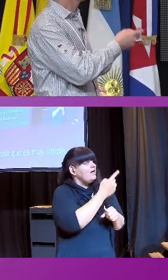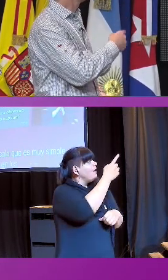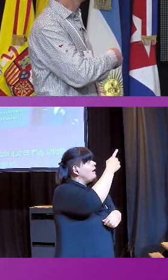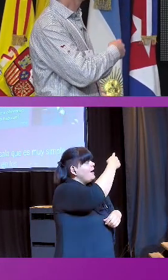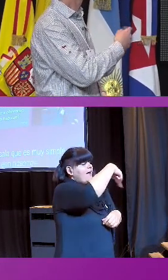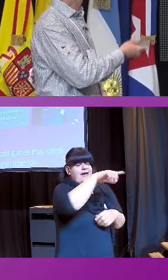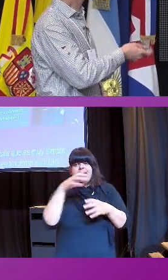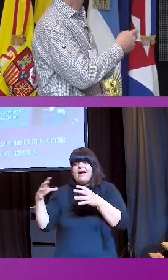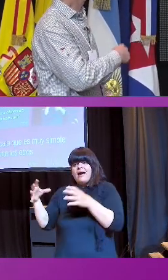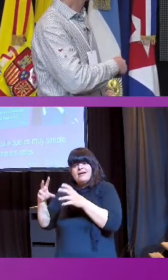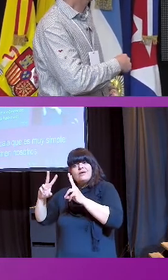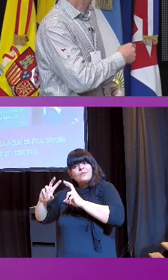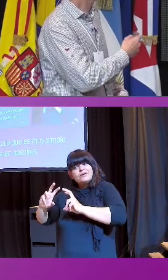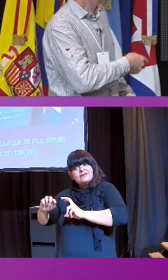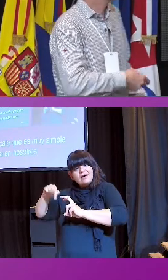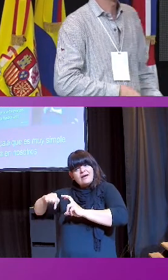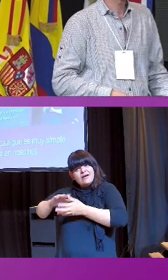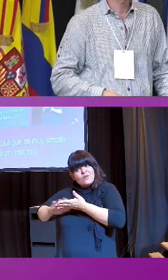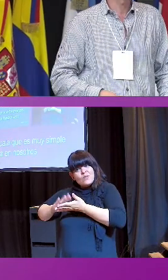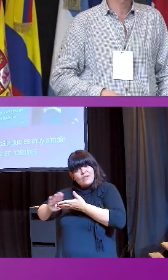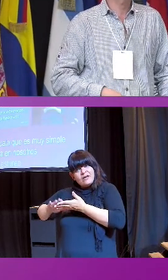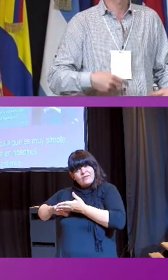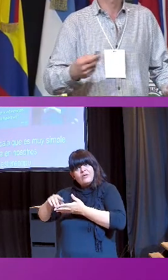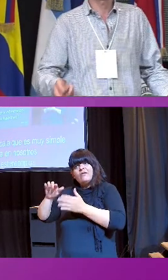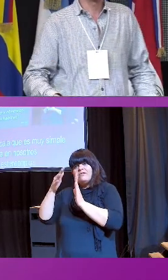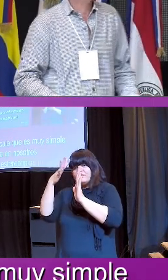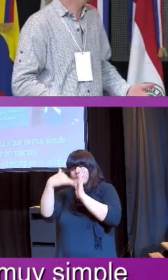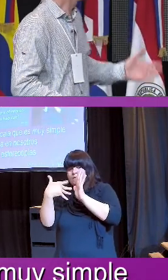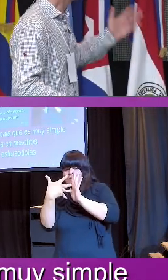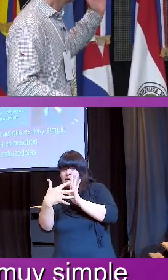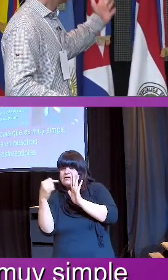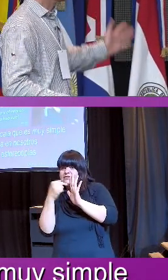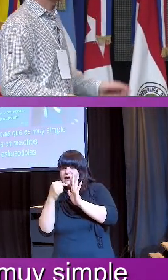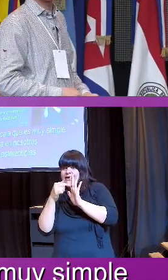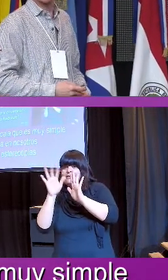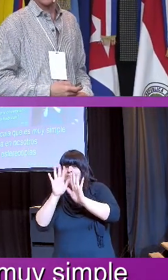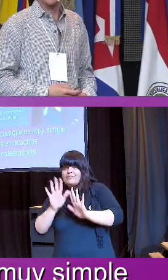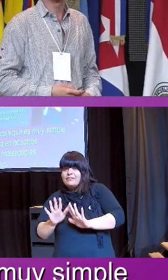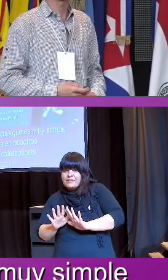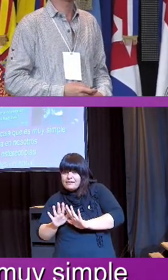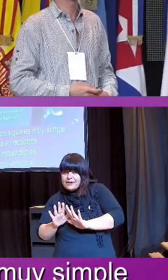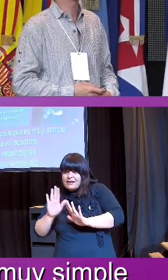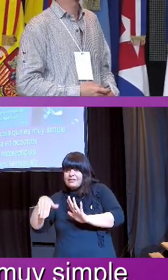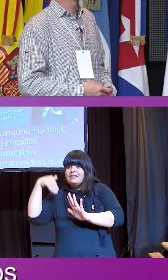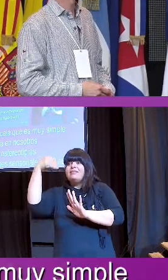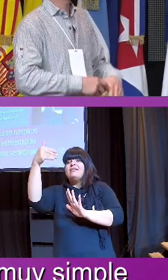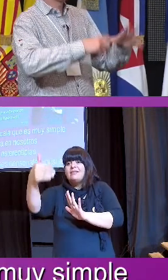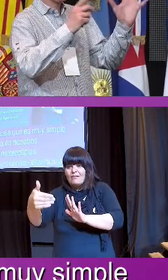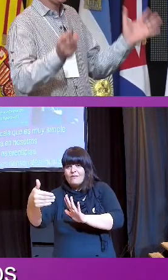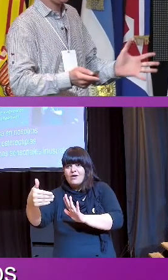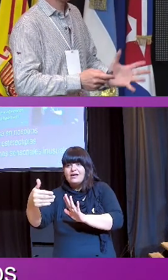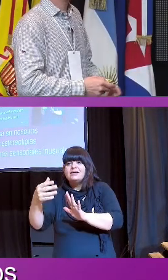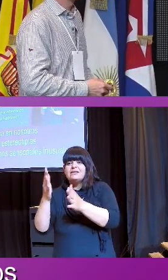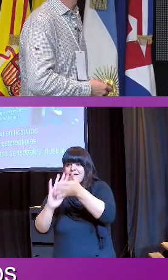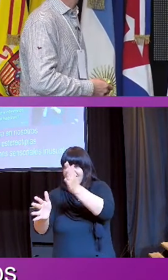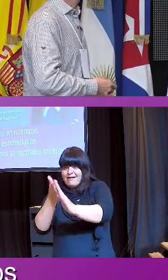otros, señalamiento, lenguaje, pragmática, estereotipias, preocupaciones inusuales, reacciones sensoriales inusuales, ¿sí?